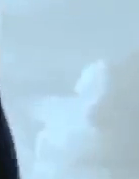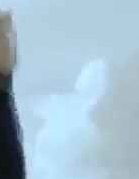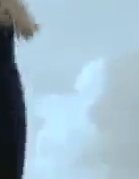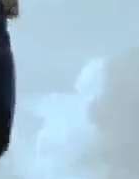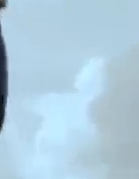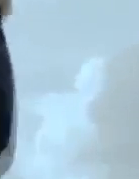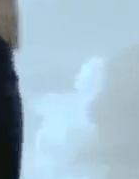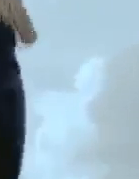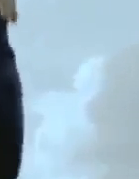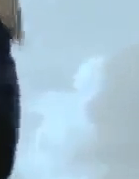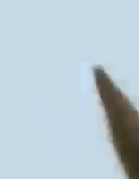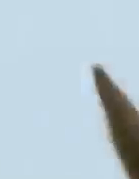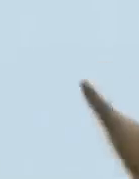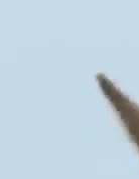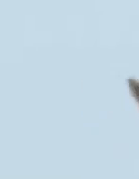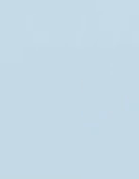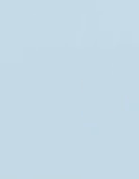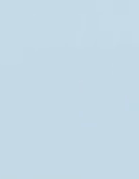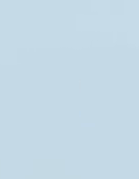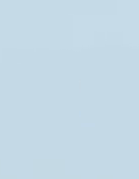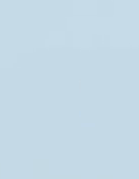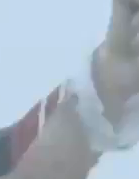¡Viva la patria libre!